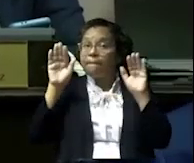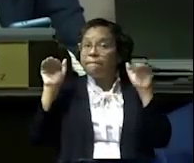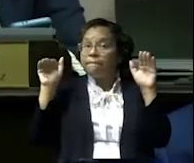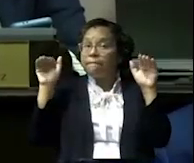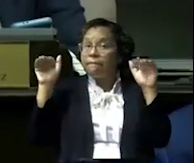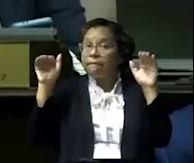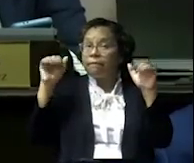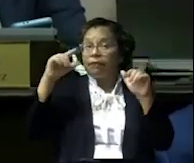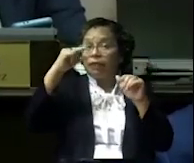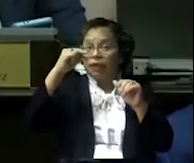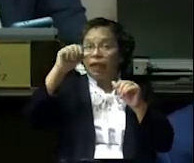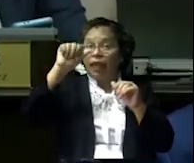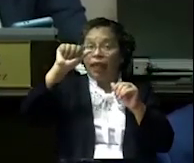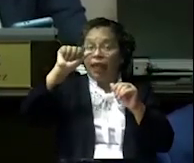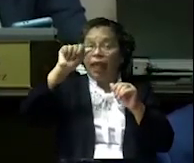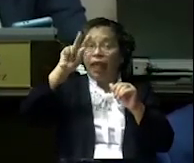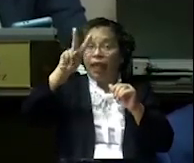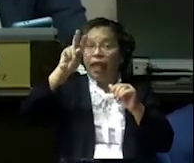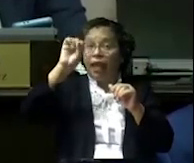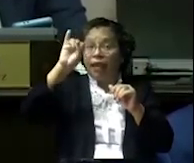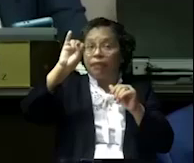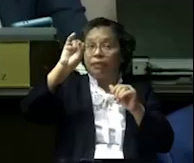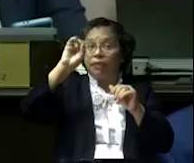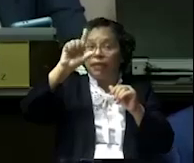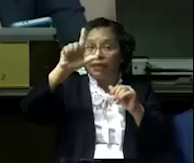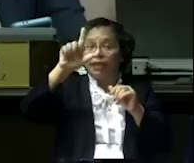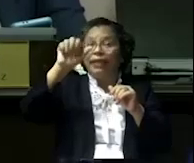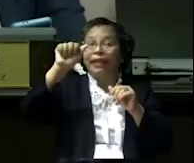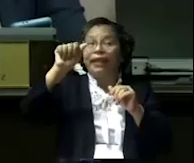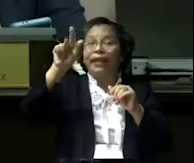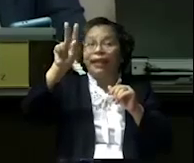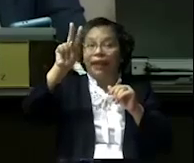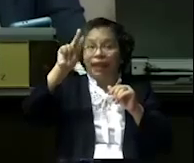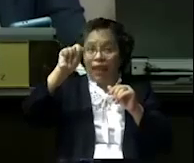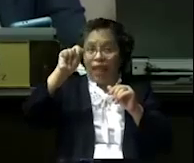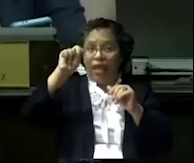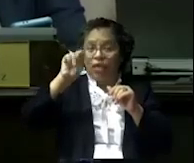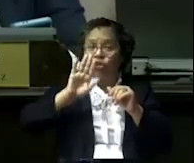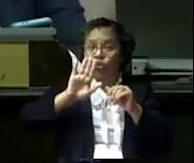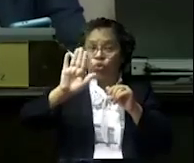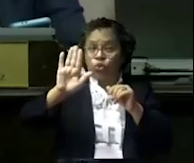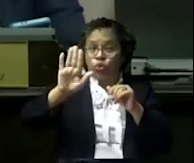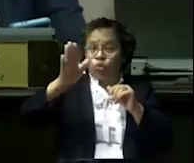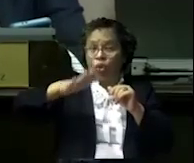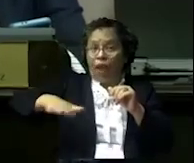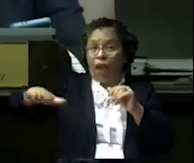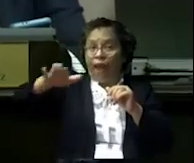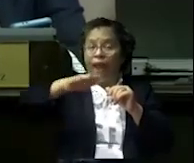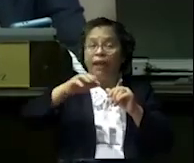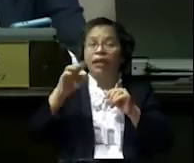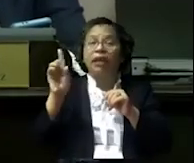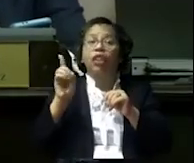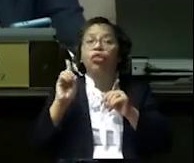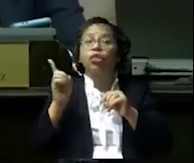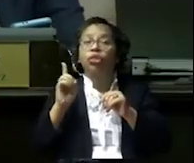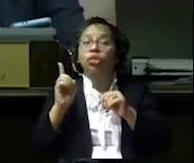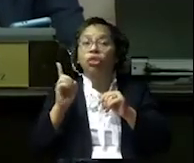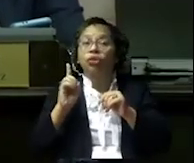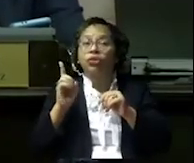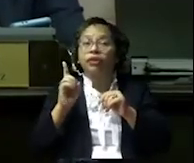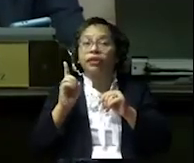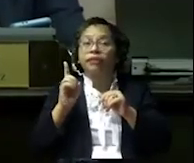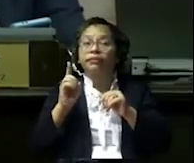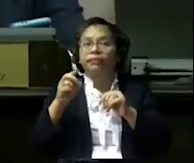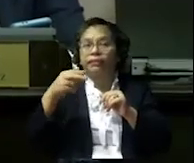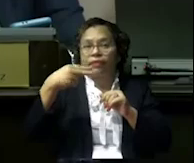En el 2013-2014, el Ministerio de Medio Ambiente le prohibió a la comunidad de Pilancón que tenga una